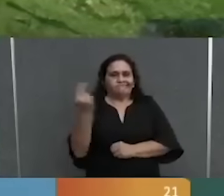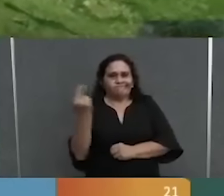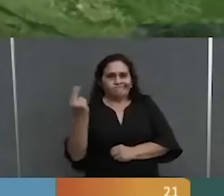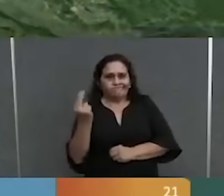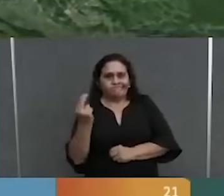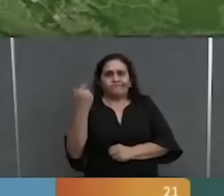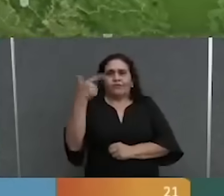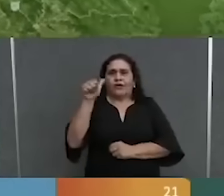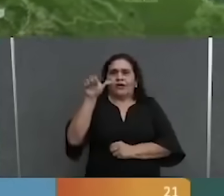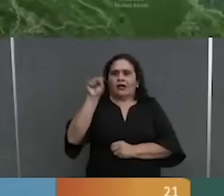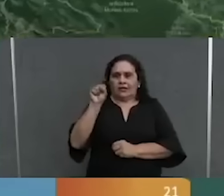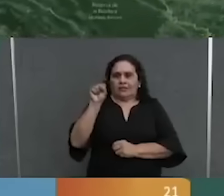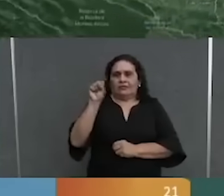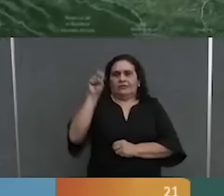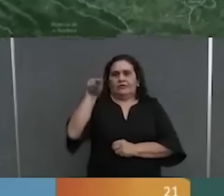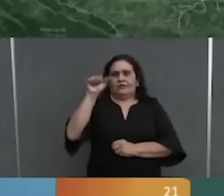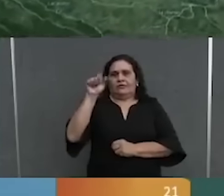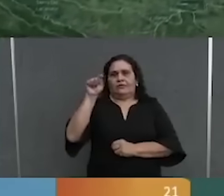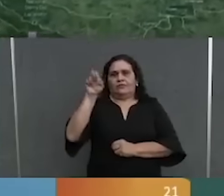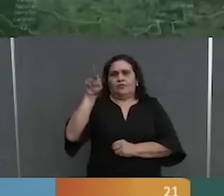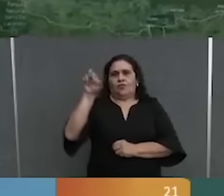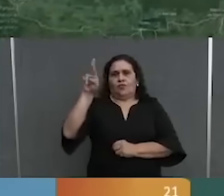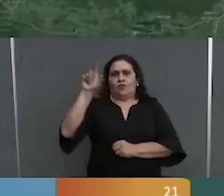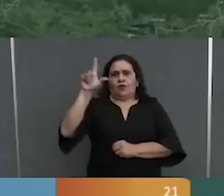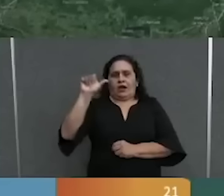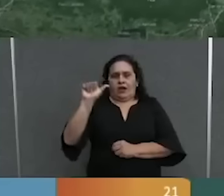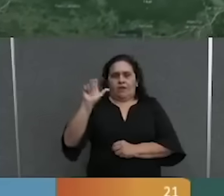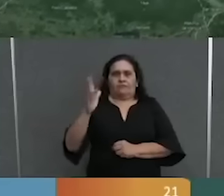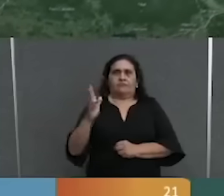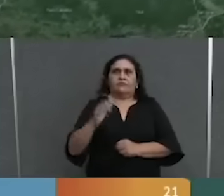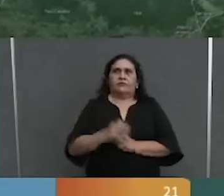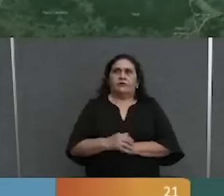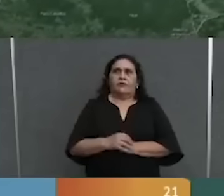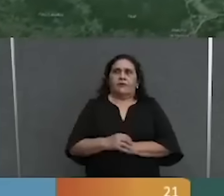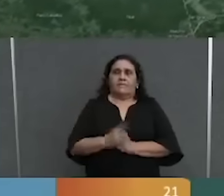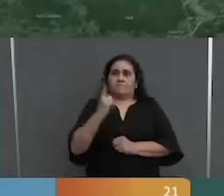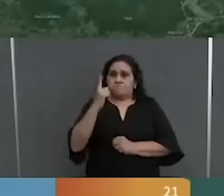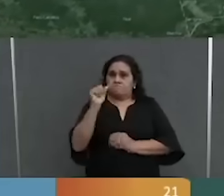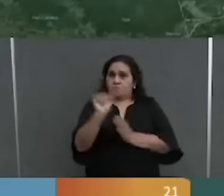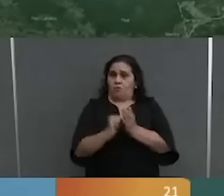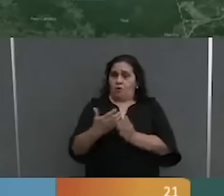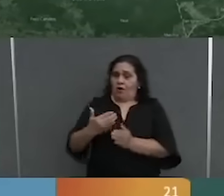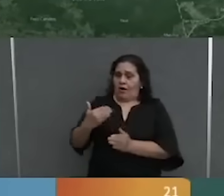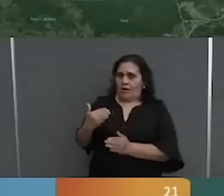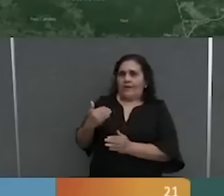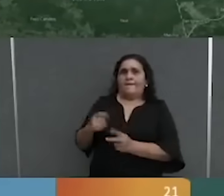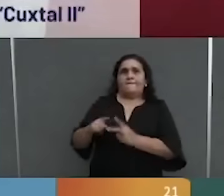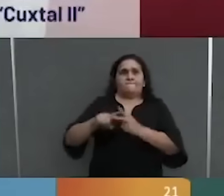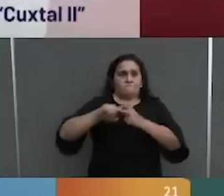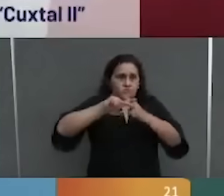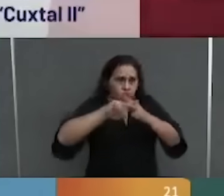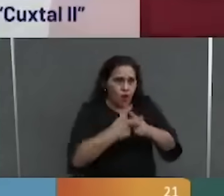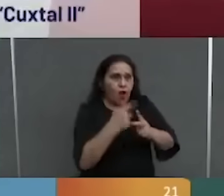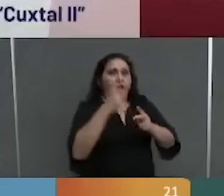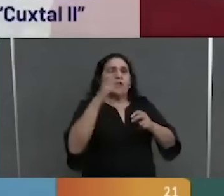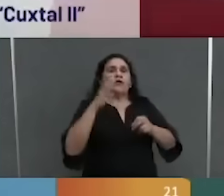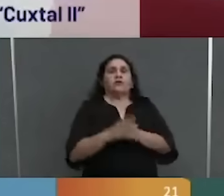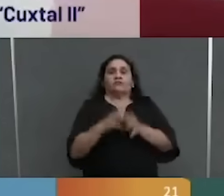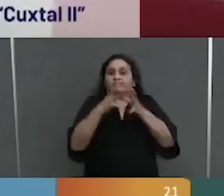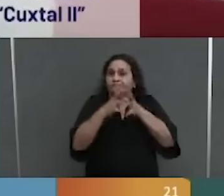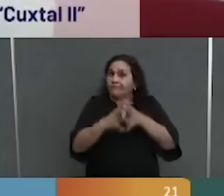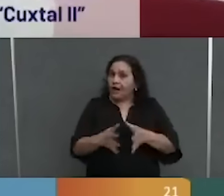él lo tenía muy claro. Pues hace, pues no tiene ni un mes, se dio el inicio del banderazo de las obras de